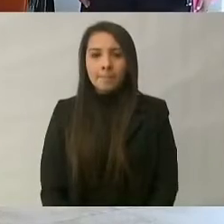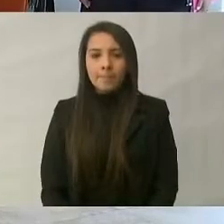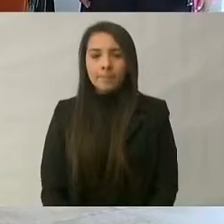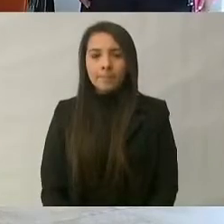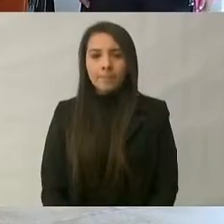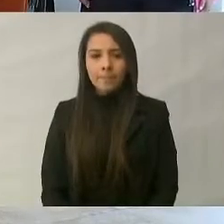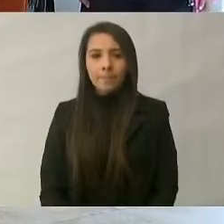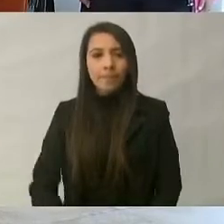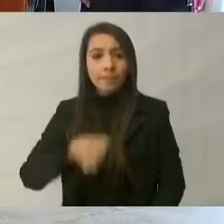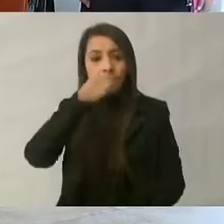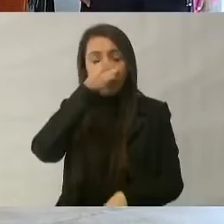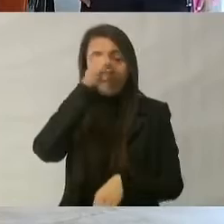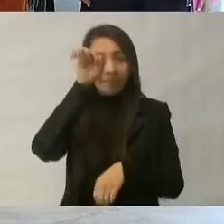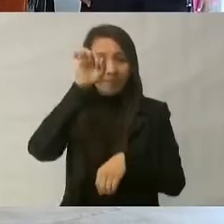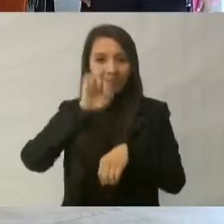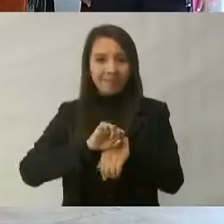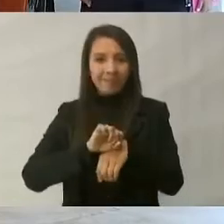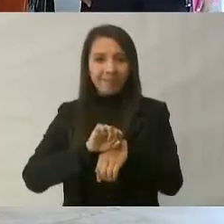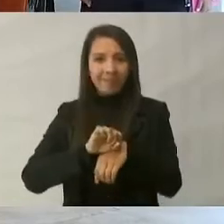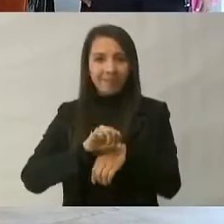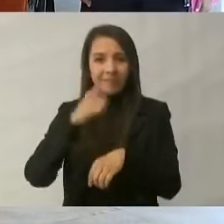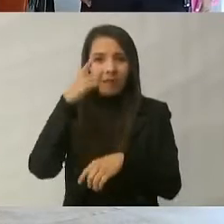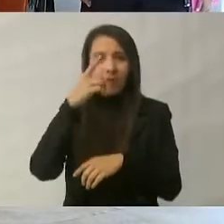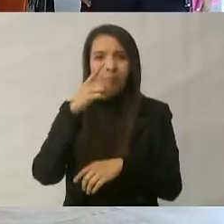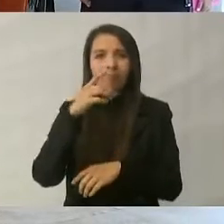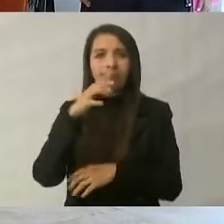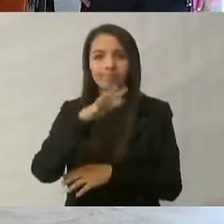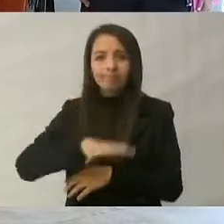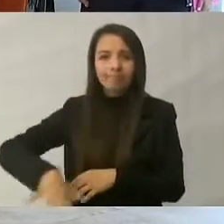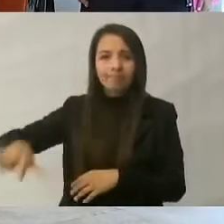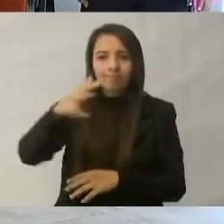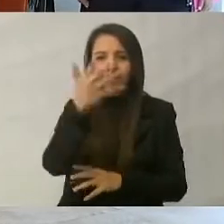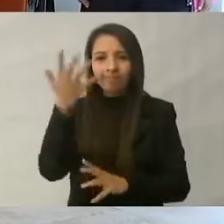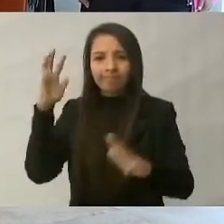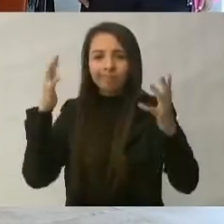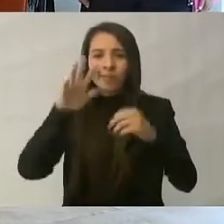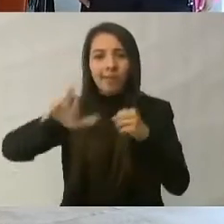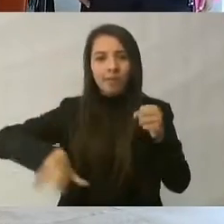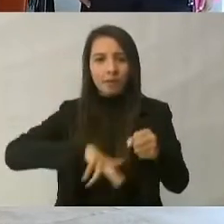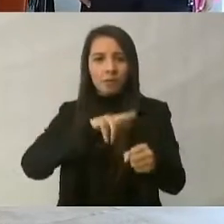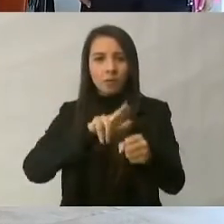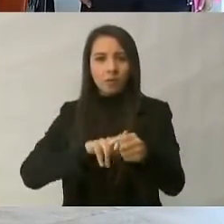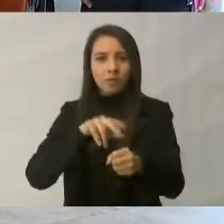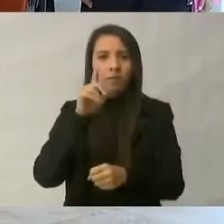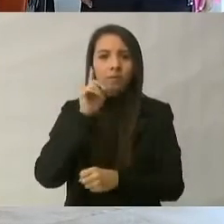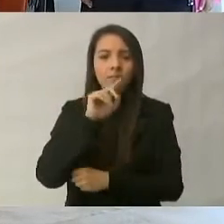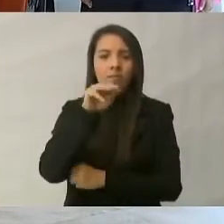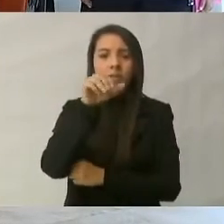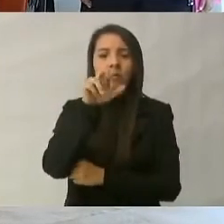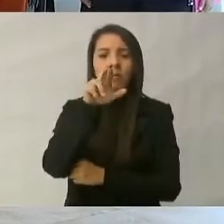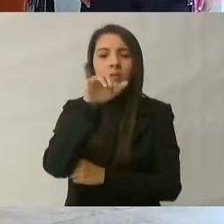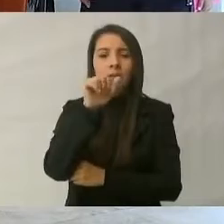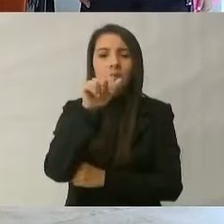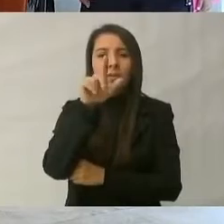La secretaria de Medio Ambiente y Recursos Naturales, María Luisa Albores González.